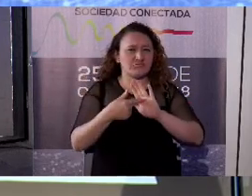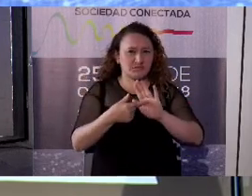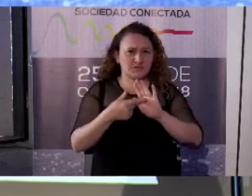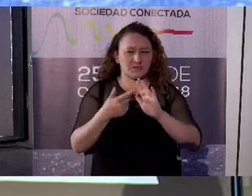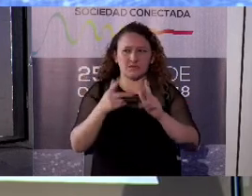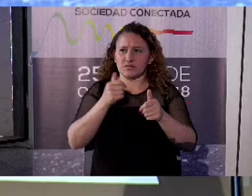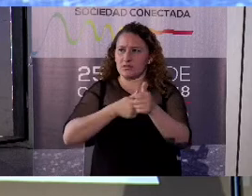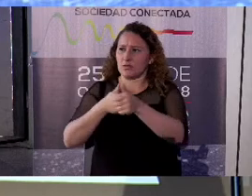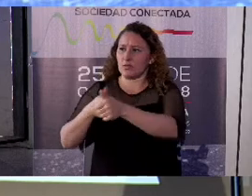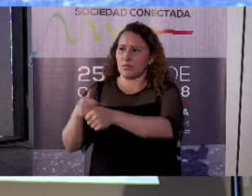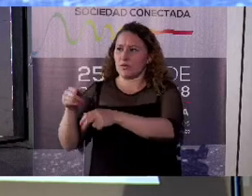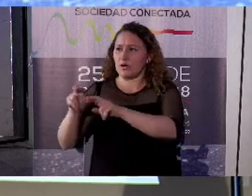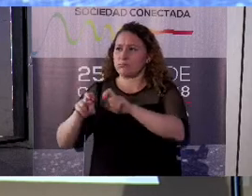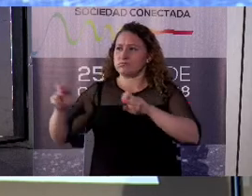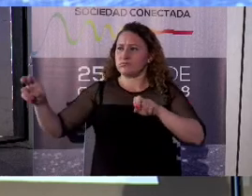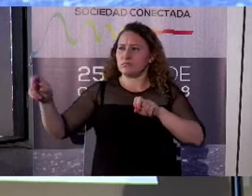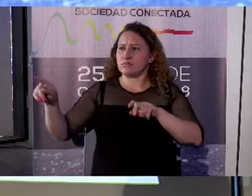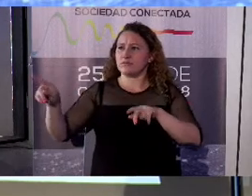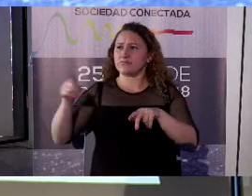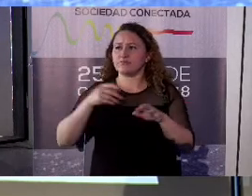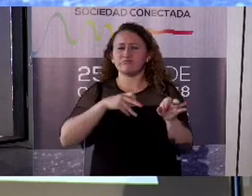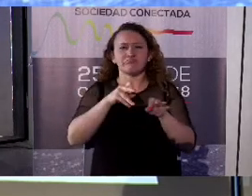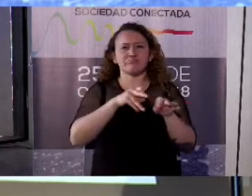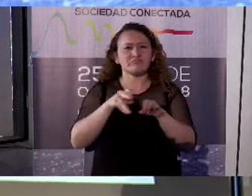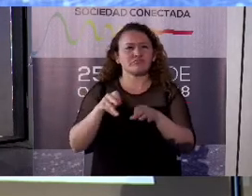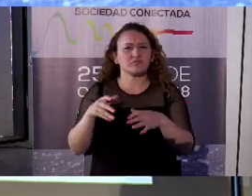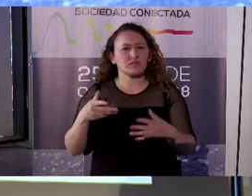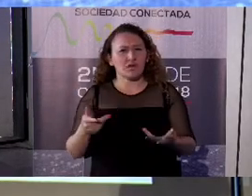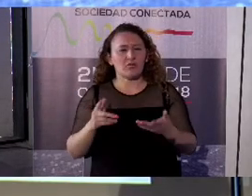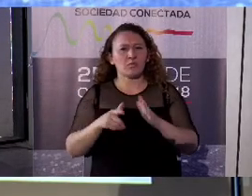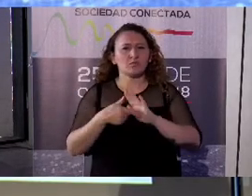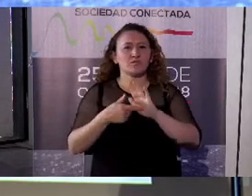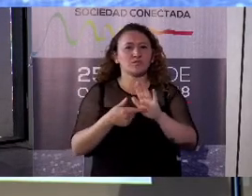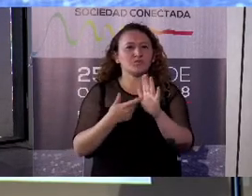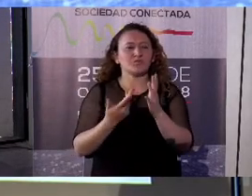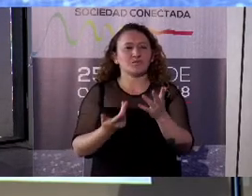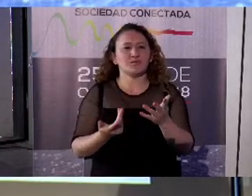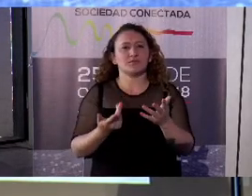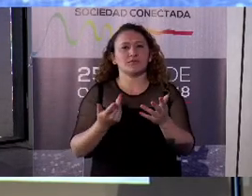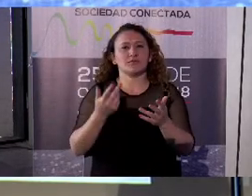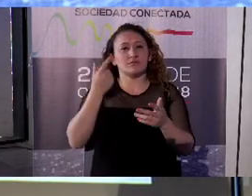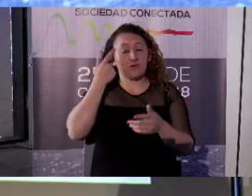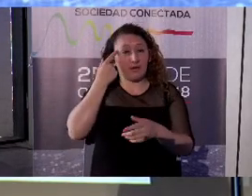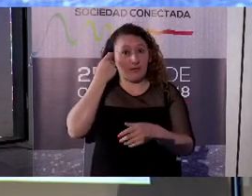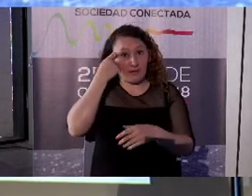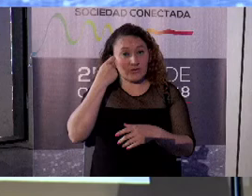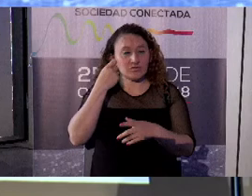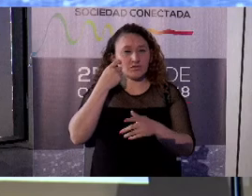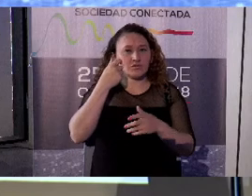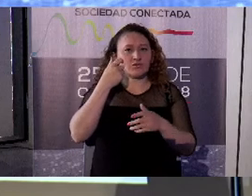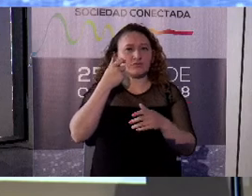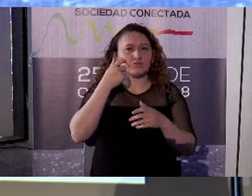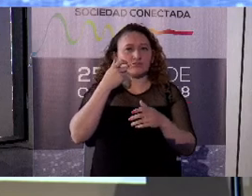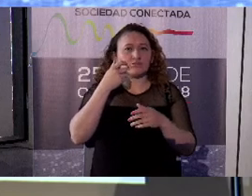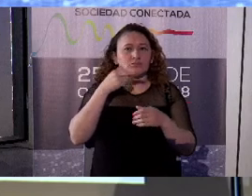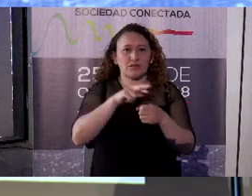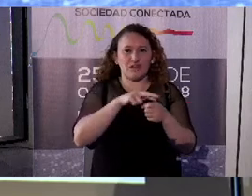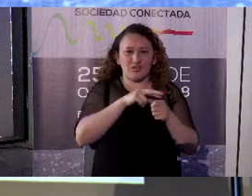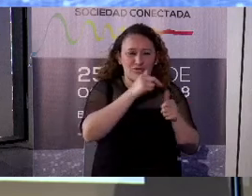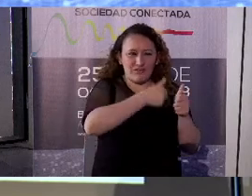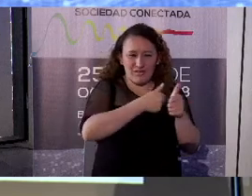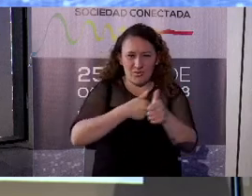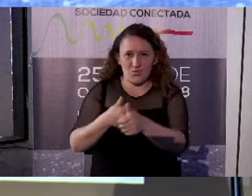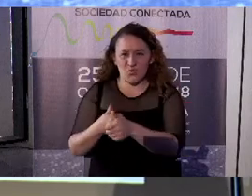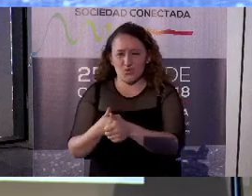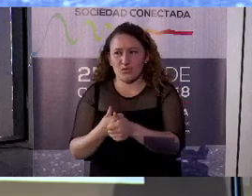hacer cada uno de los panelistas vamos a nos van a ir ilustrando un poquito sobre los retos particulares de cada uno de sus países y qué